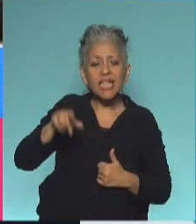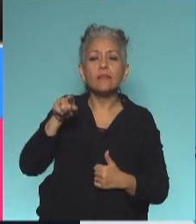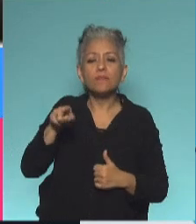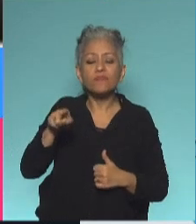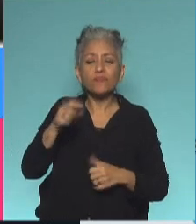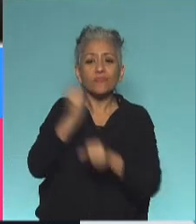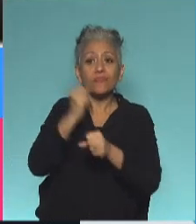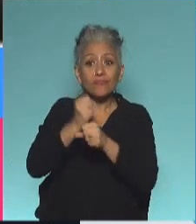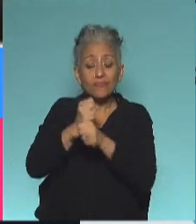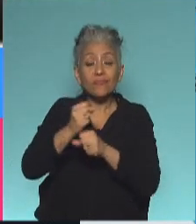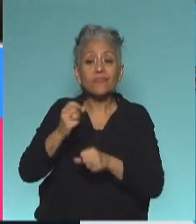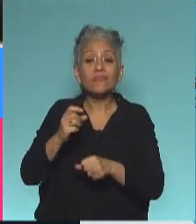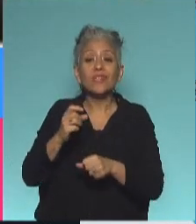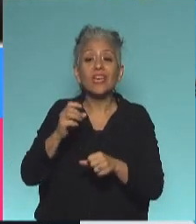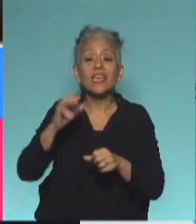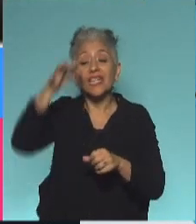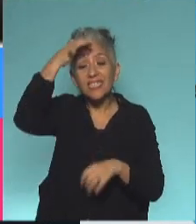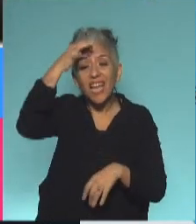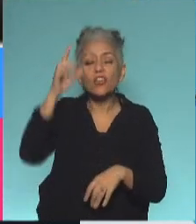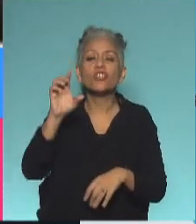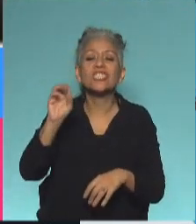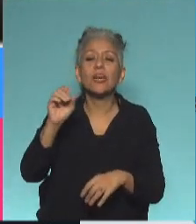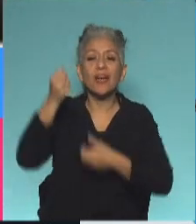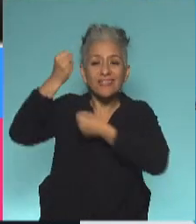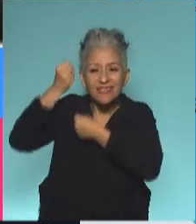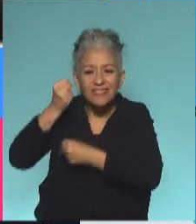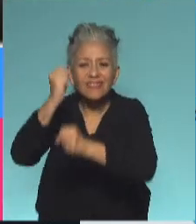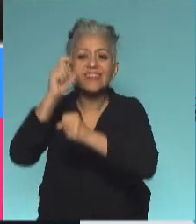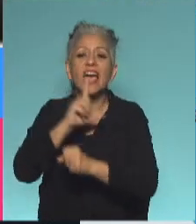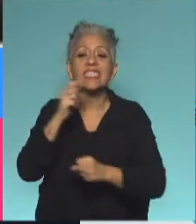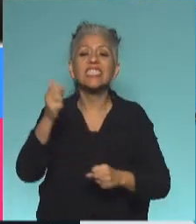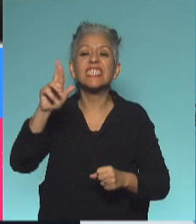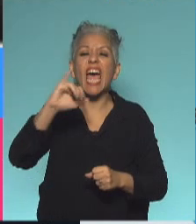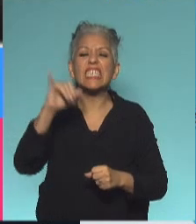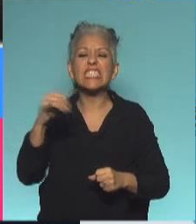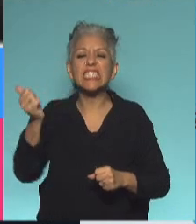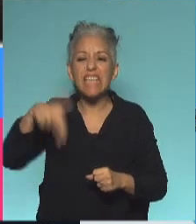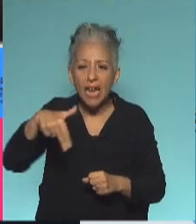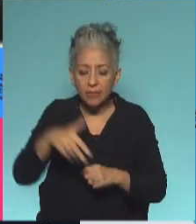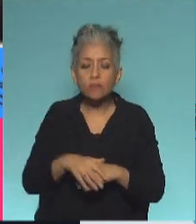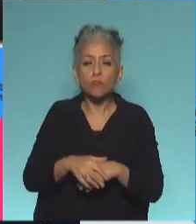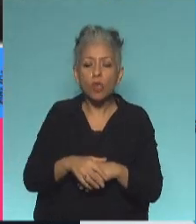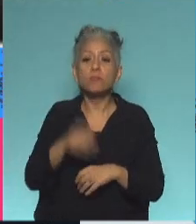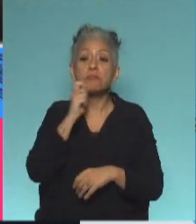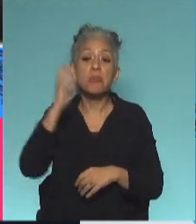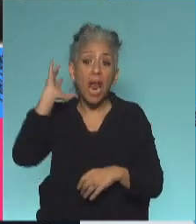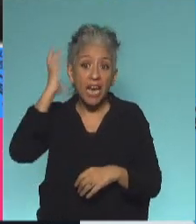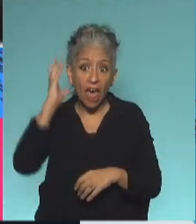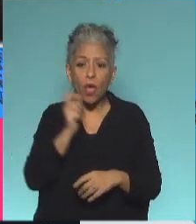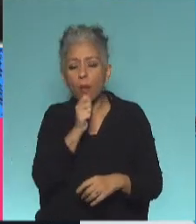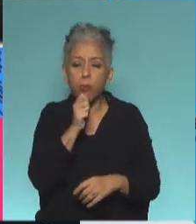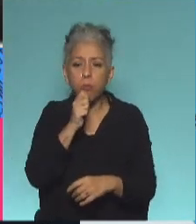Jane, obviamente, y que la gente los ovacionaba cuando iban a algún barrio